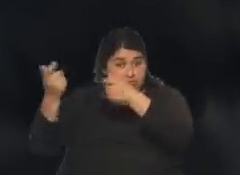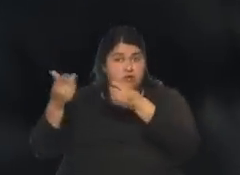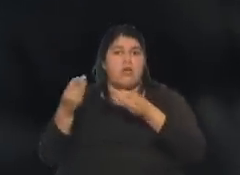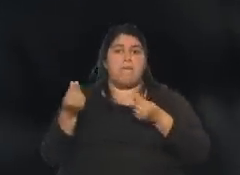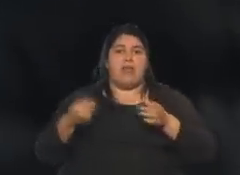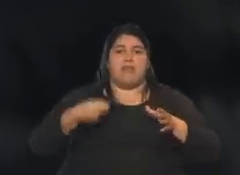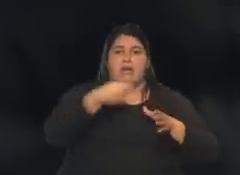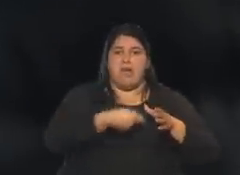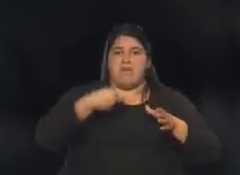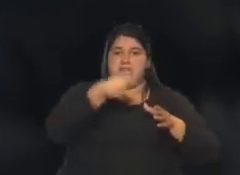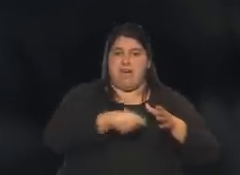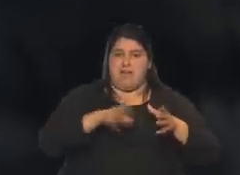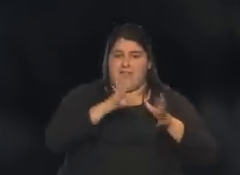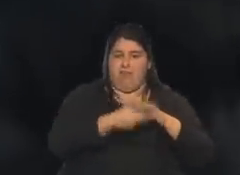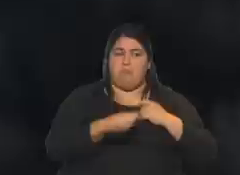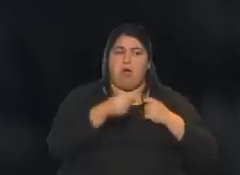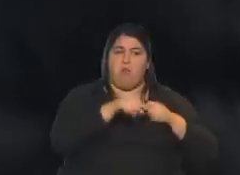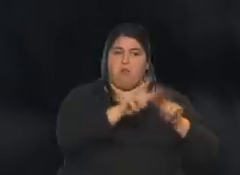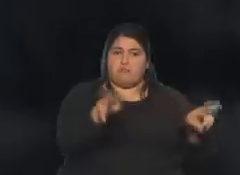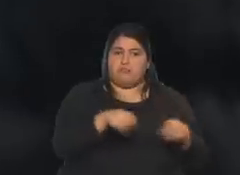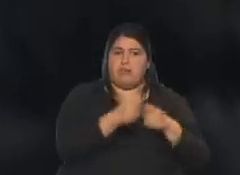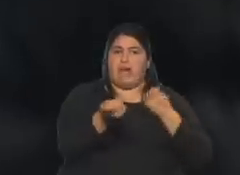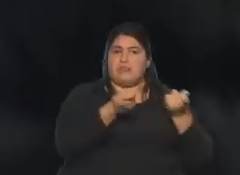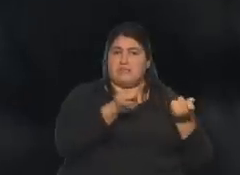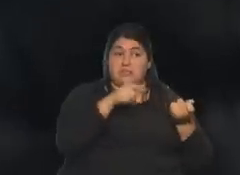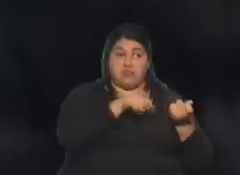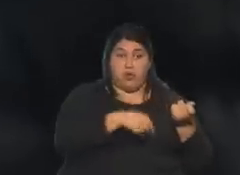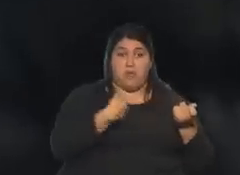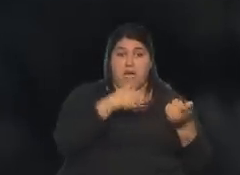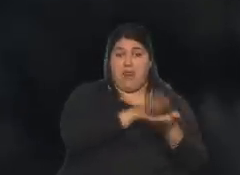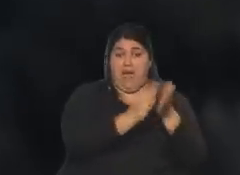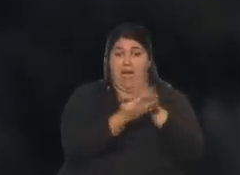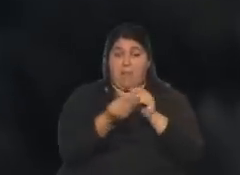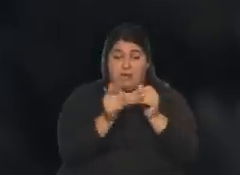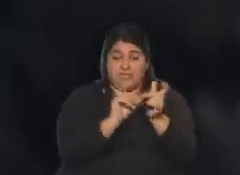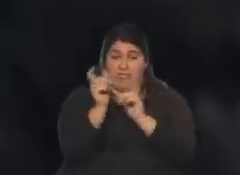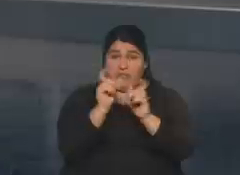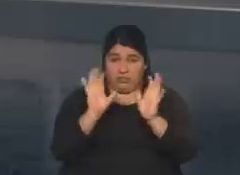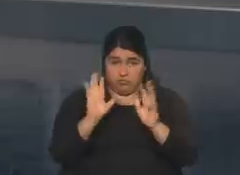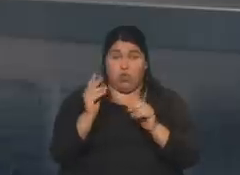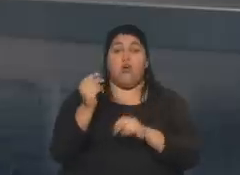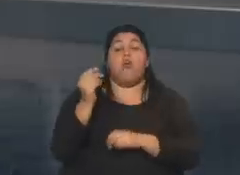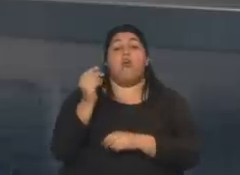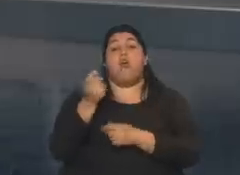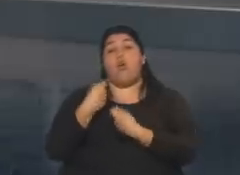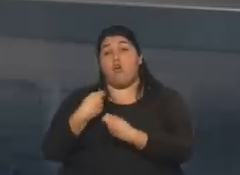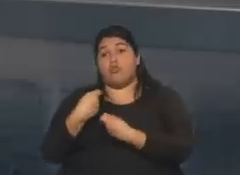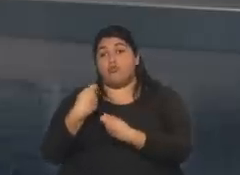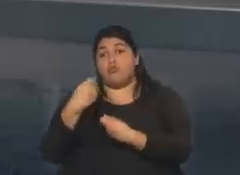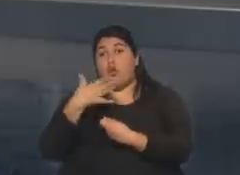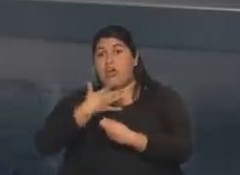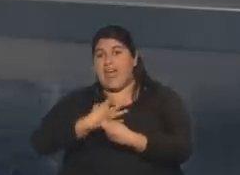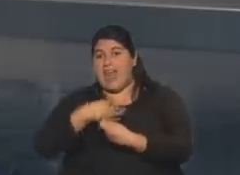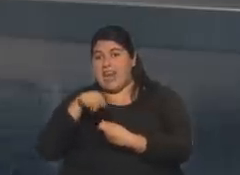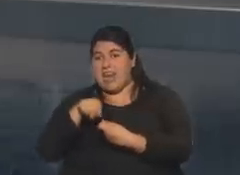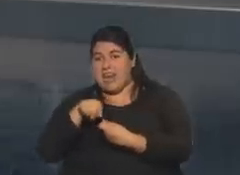dinero a un mecanismo de administración para poder compensar las diferencias de precio entre el costo real de la compra del aceite